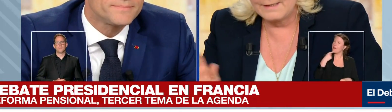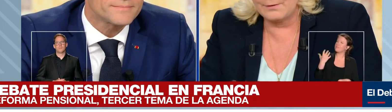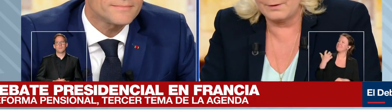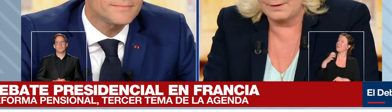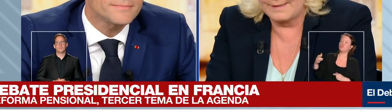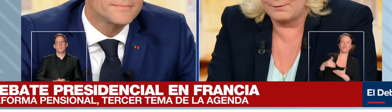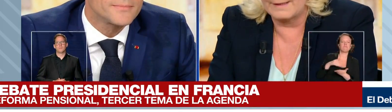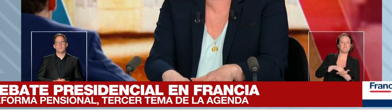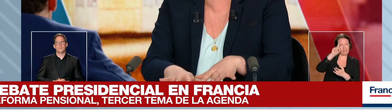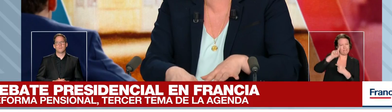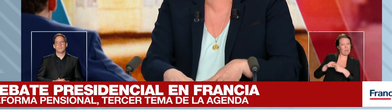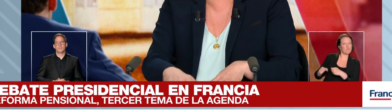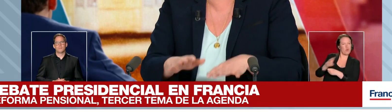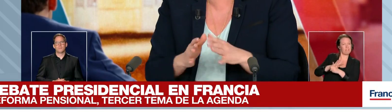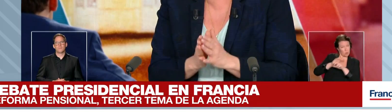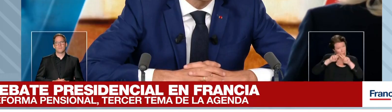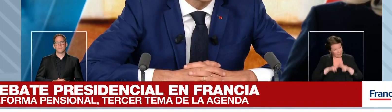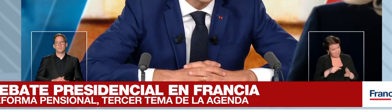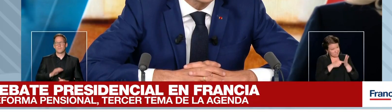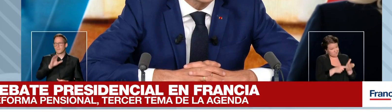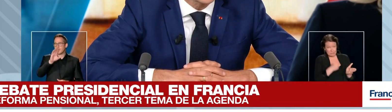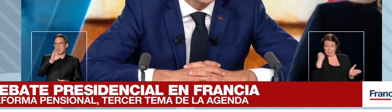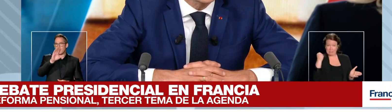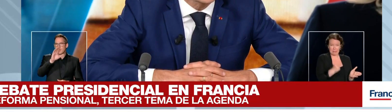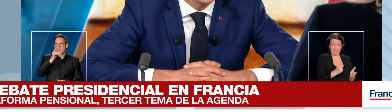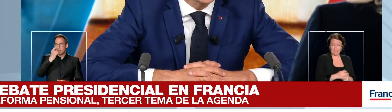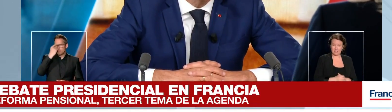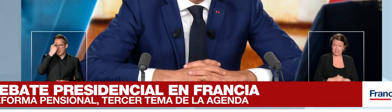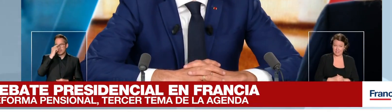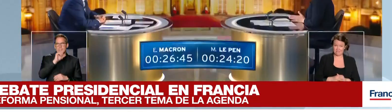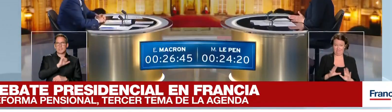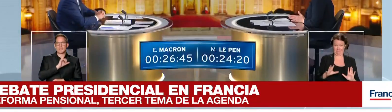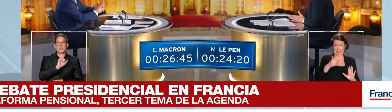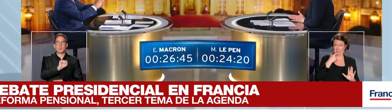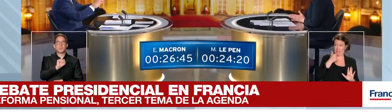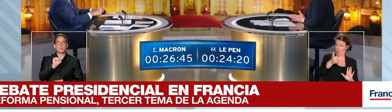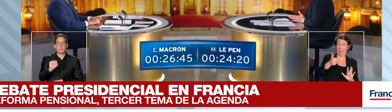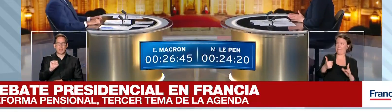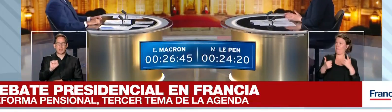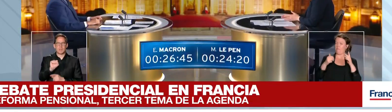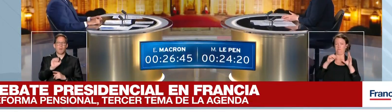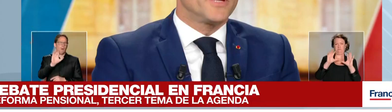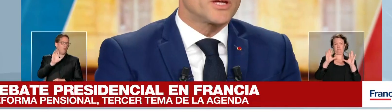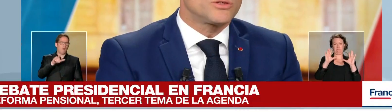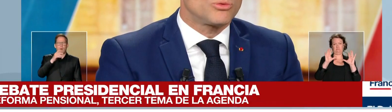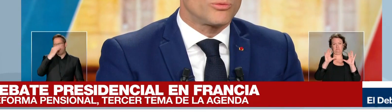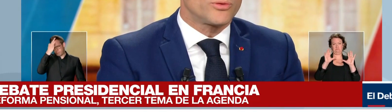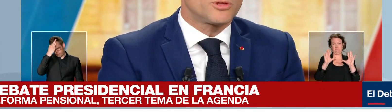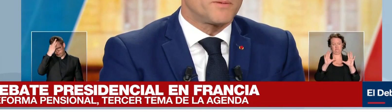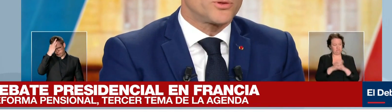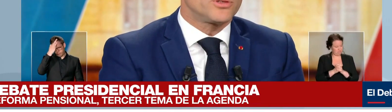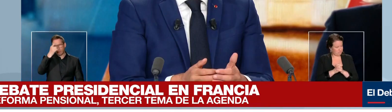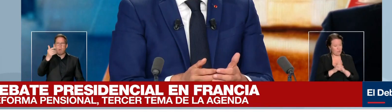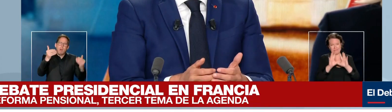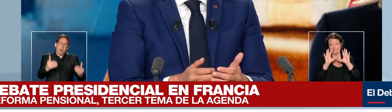ministerios. Todo esto es aparte del COVID. Pero es seguridad social y las colectividades locales, señora Le Pen. Cuando